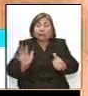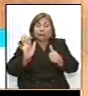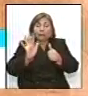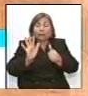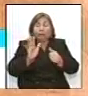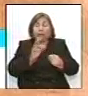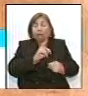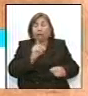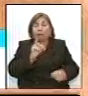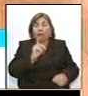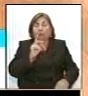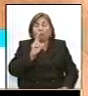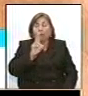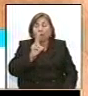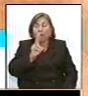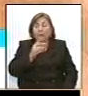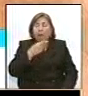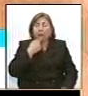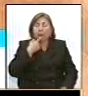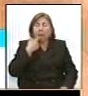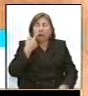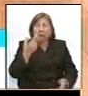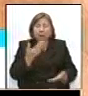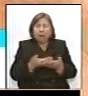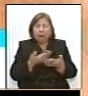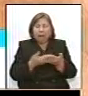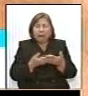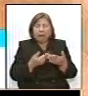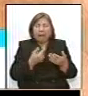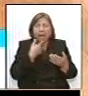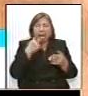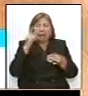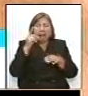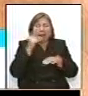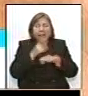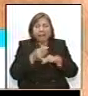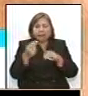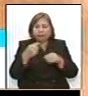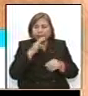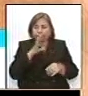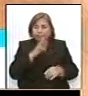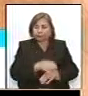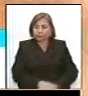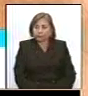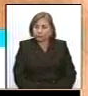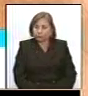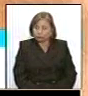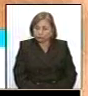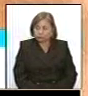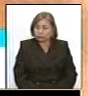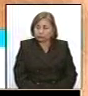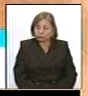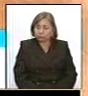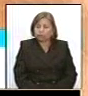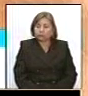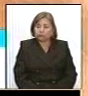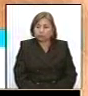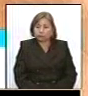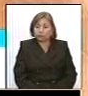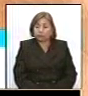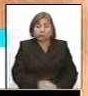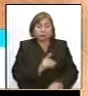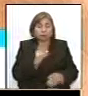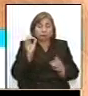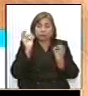dos, como señaló en dos oportunidades el congresista denunciado. Segunda